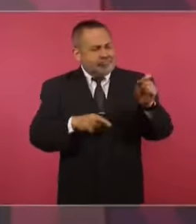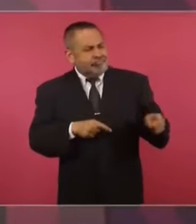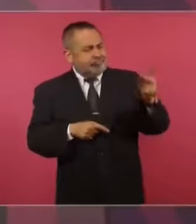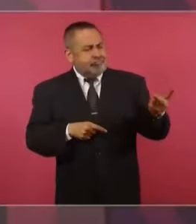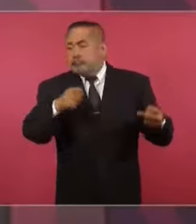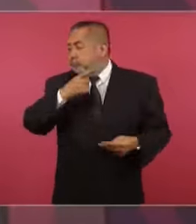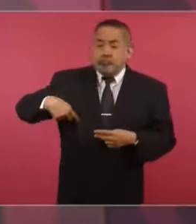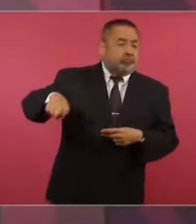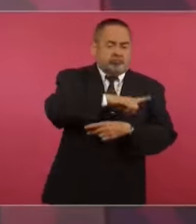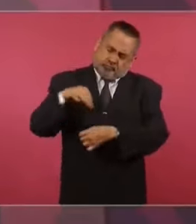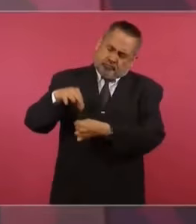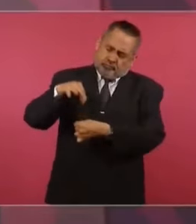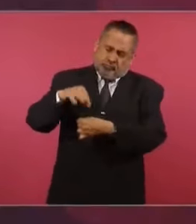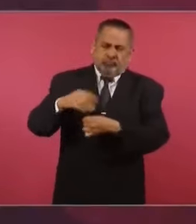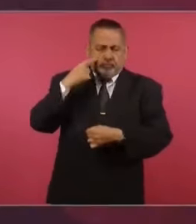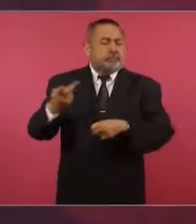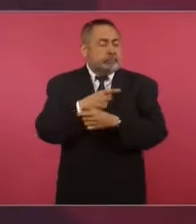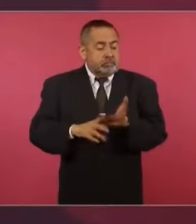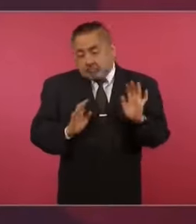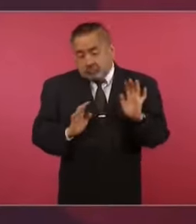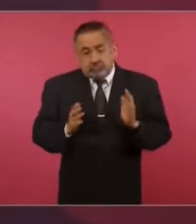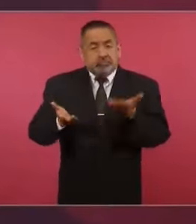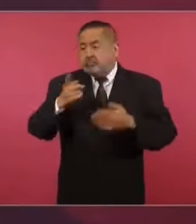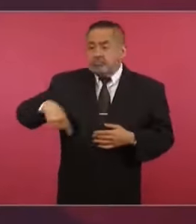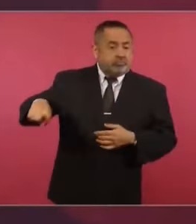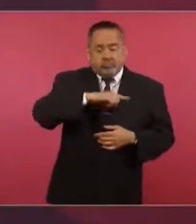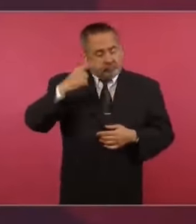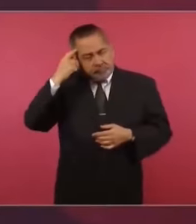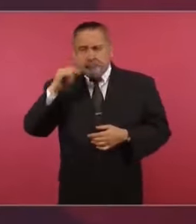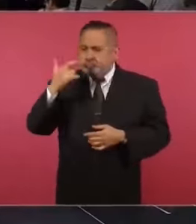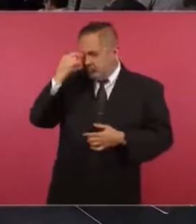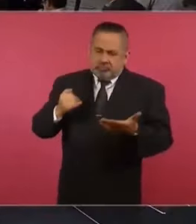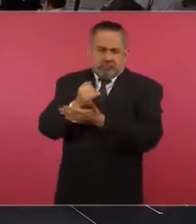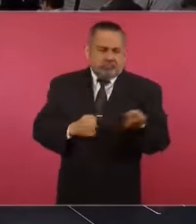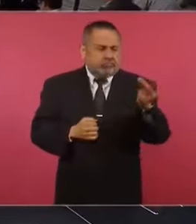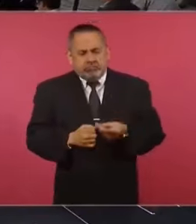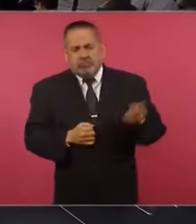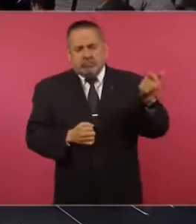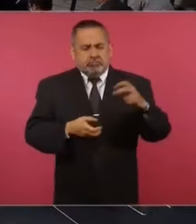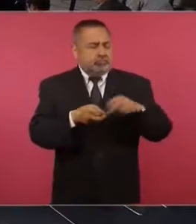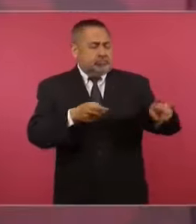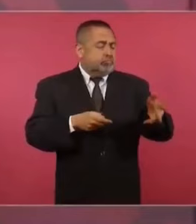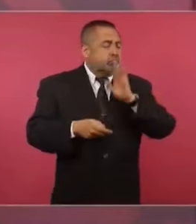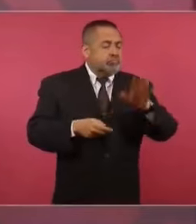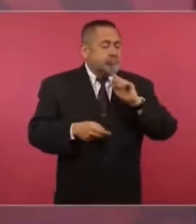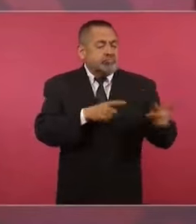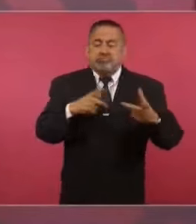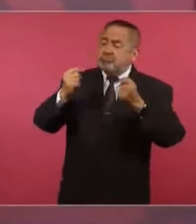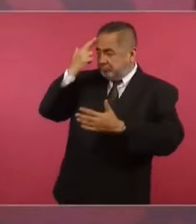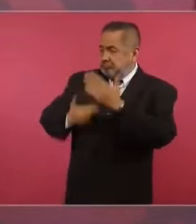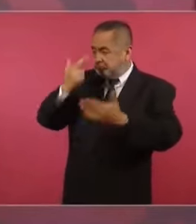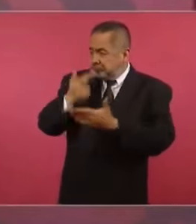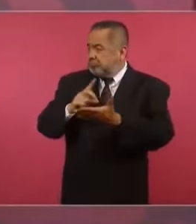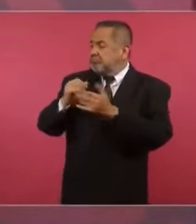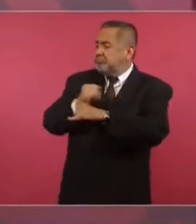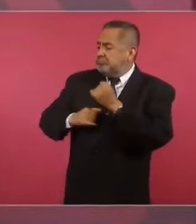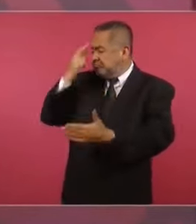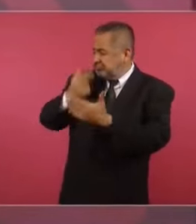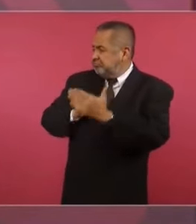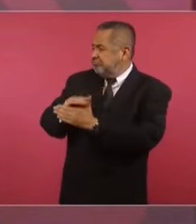países, se vote. Y si se decide que deba de expulsarse al país que actúa violando derechos